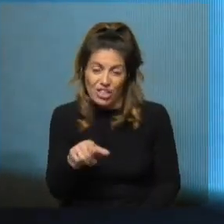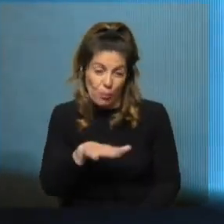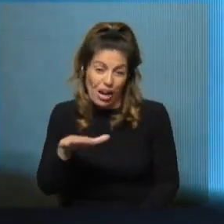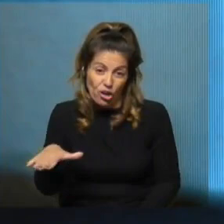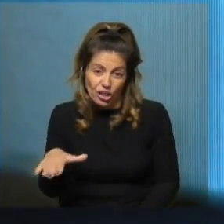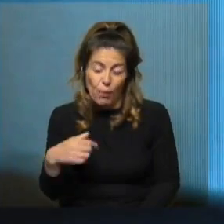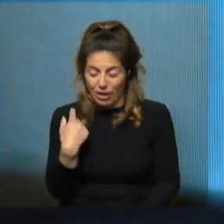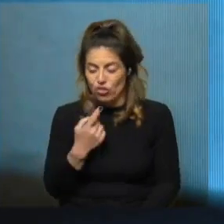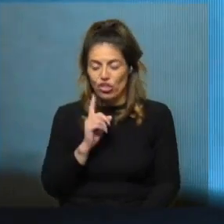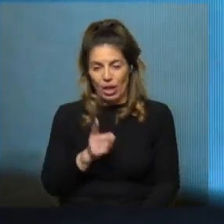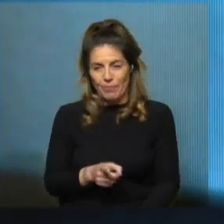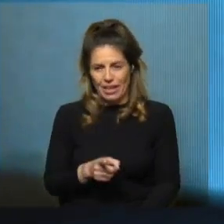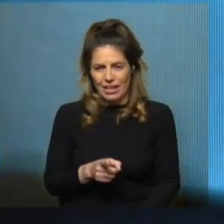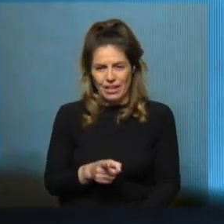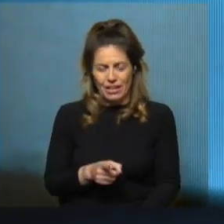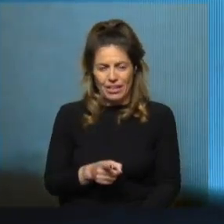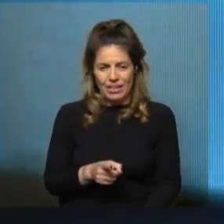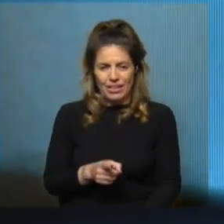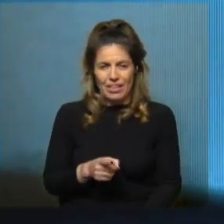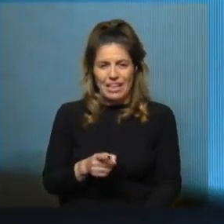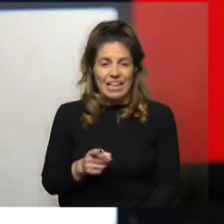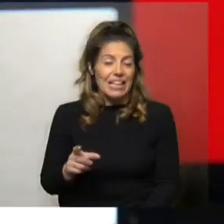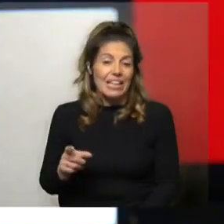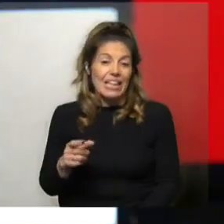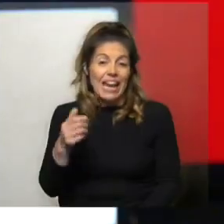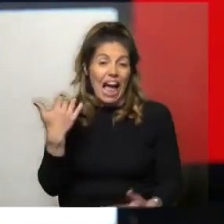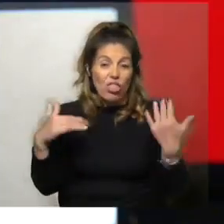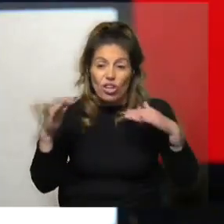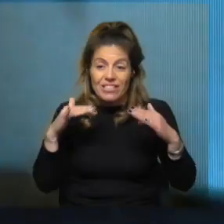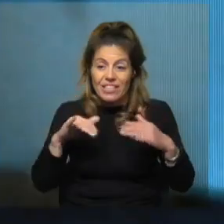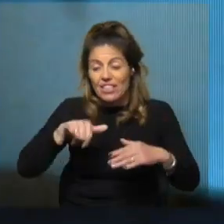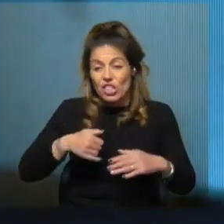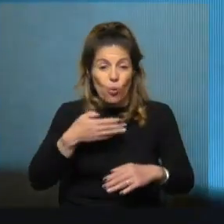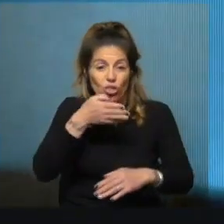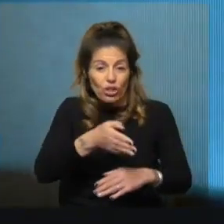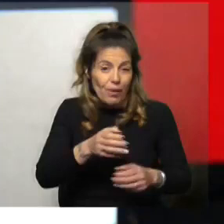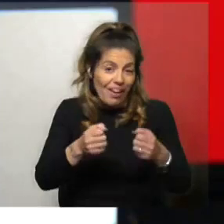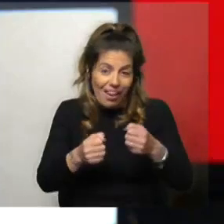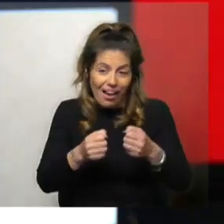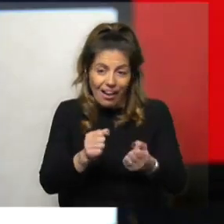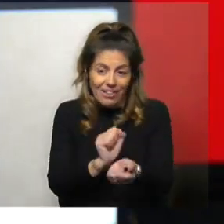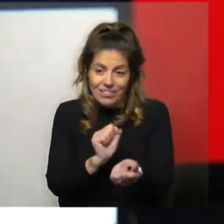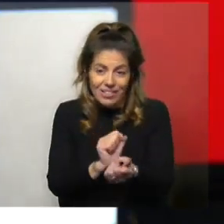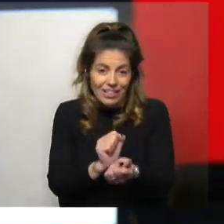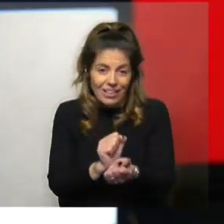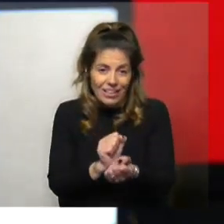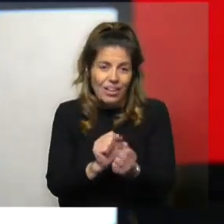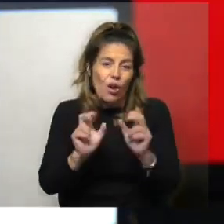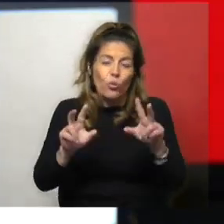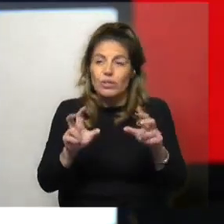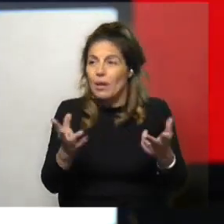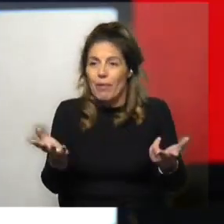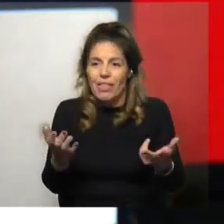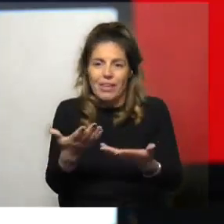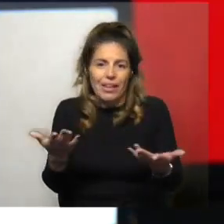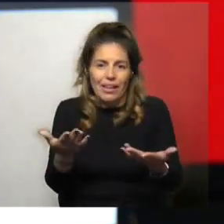para nosotros también pero bueno terminaron siendo adolescentes yendo a las cárceles No claro o sea había una cuestión de pudor una cuestión tremenda que